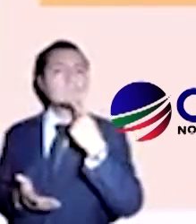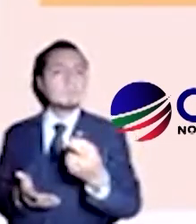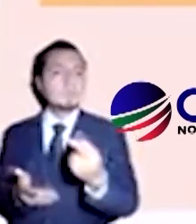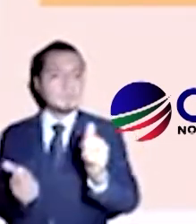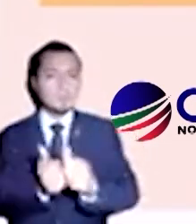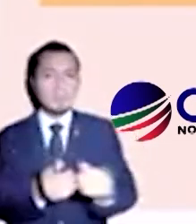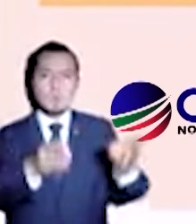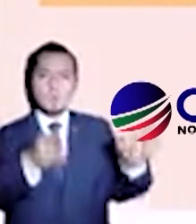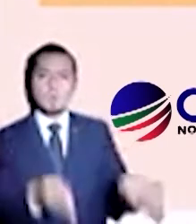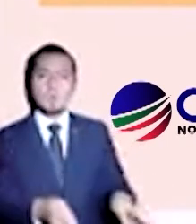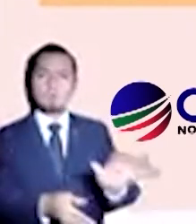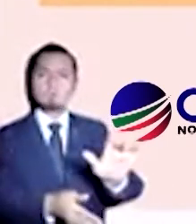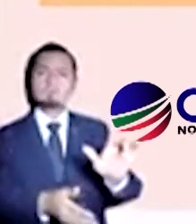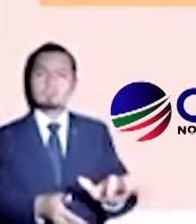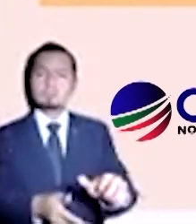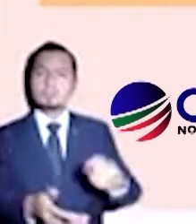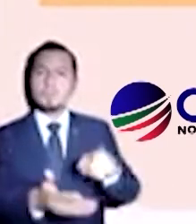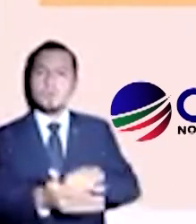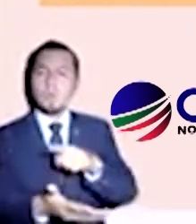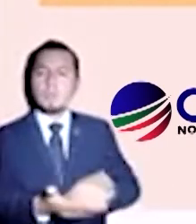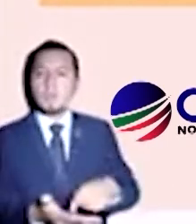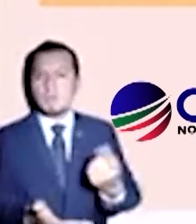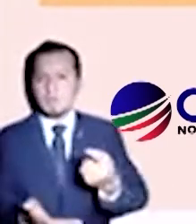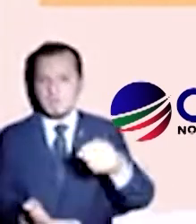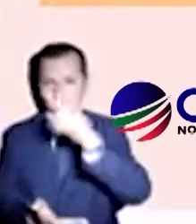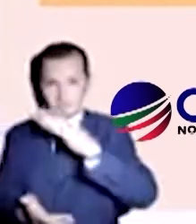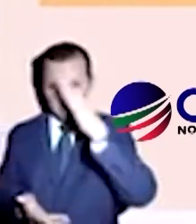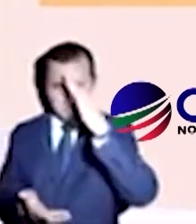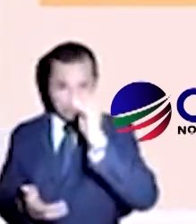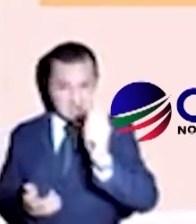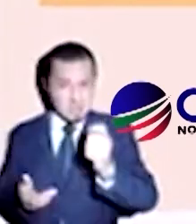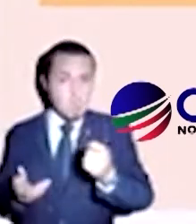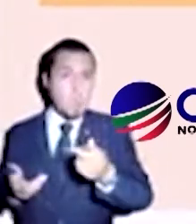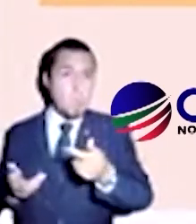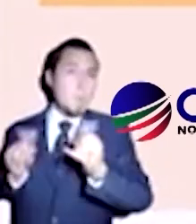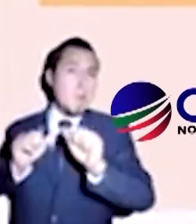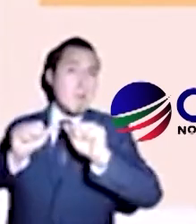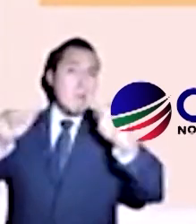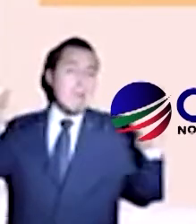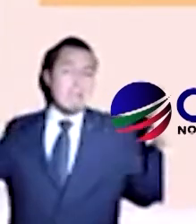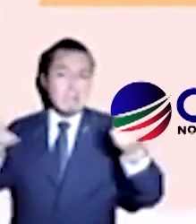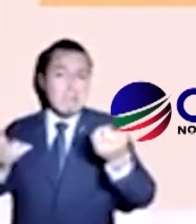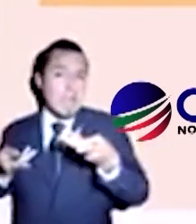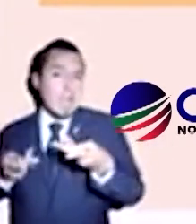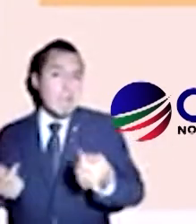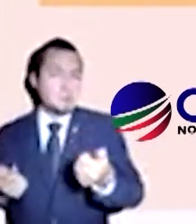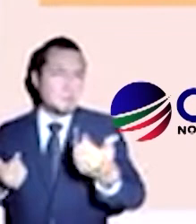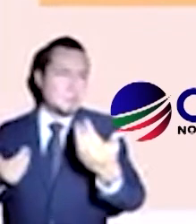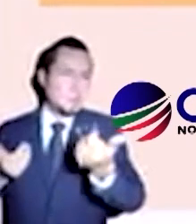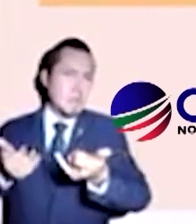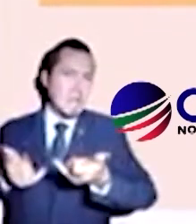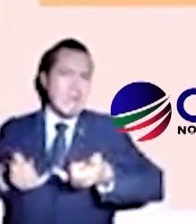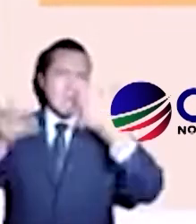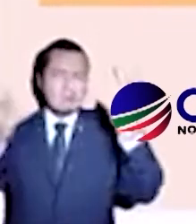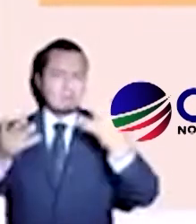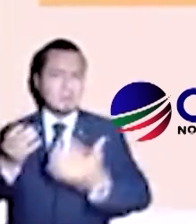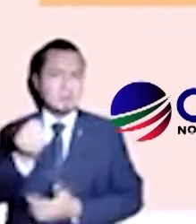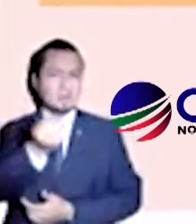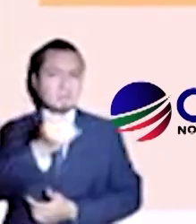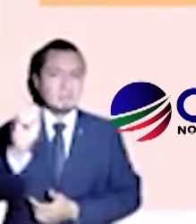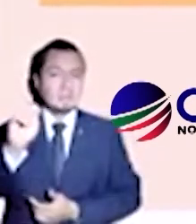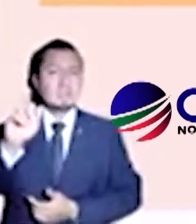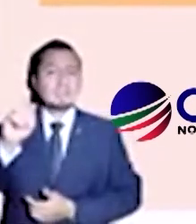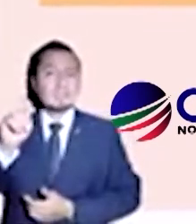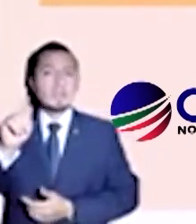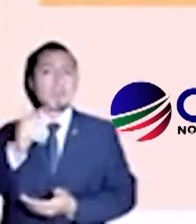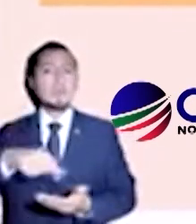urna. Entonces, es muy importante. Y realmente, si piensan en los gastos, fíjense bien, vamos a estar en